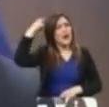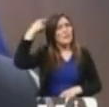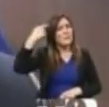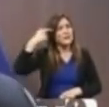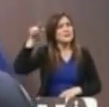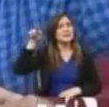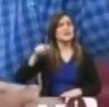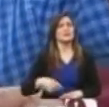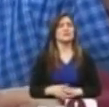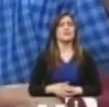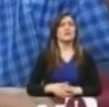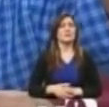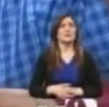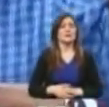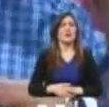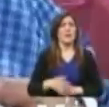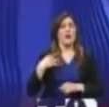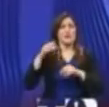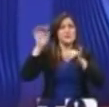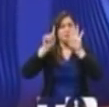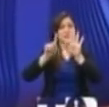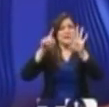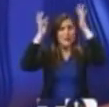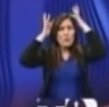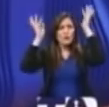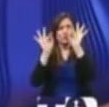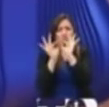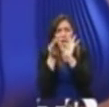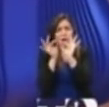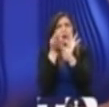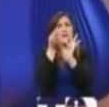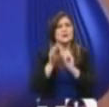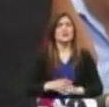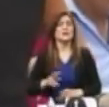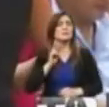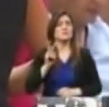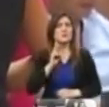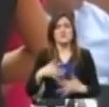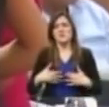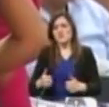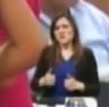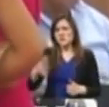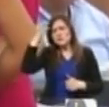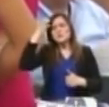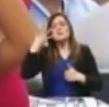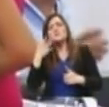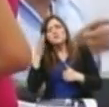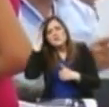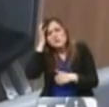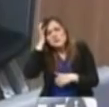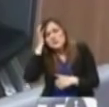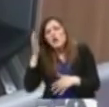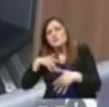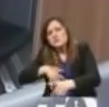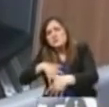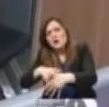la cabeza. La niña pues tiene 6 puntos que le cogieron. Las víctimas de la agresión se armaron de valor. Así, golpeados y ensangrentados,